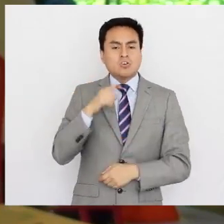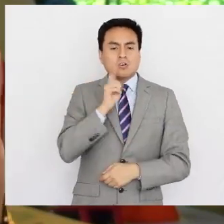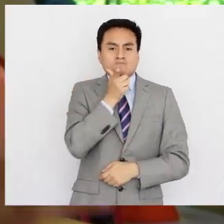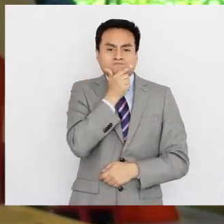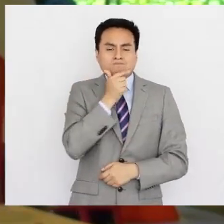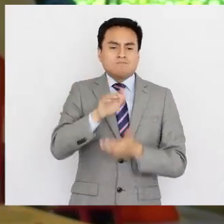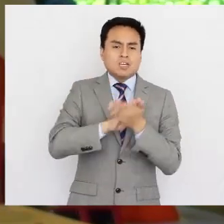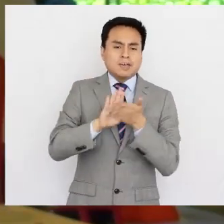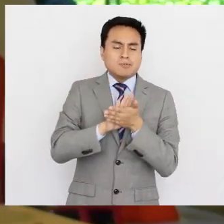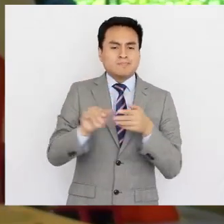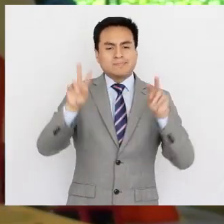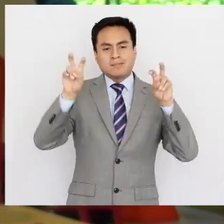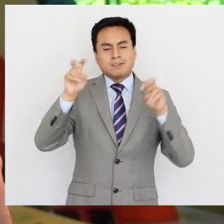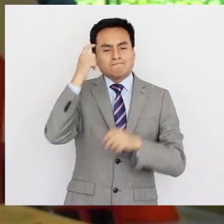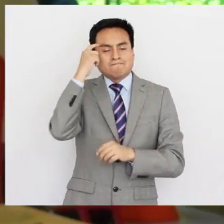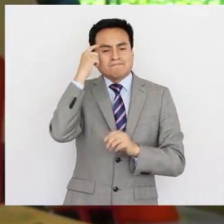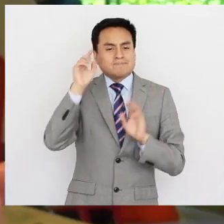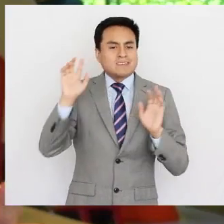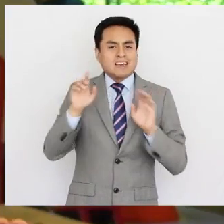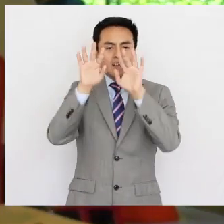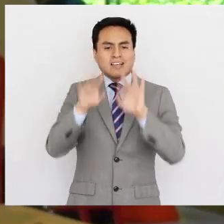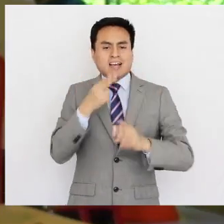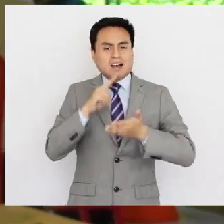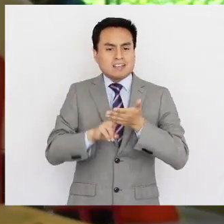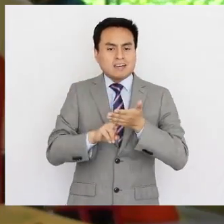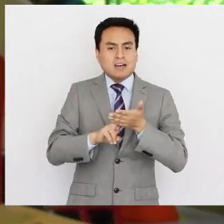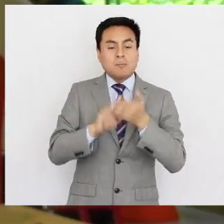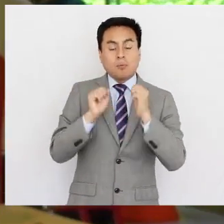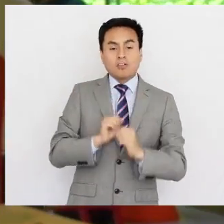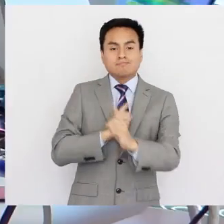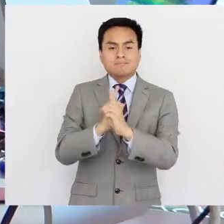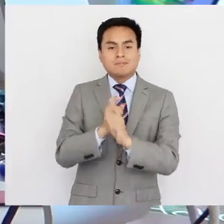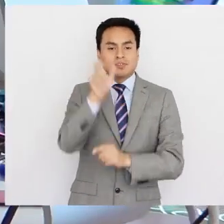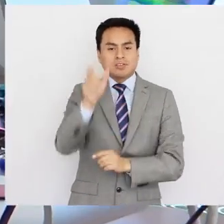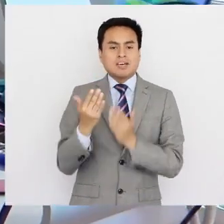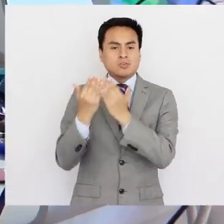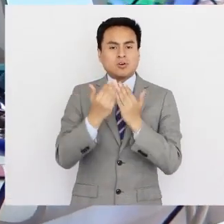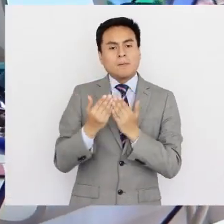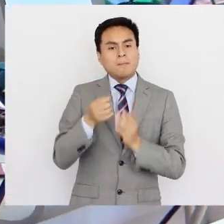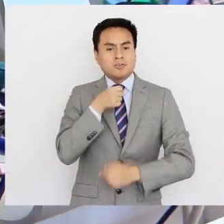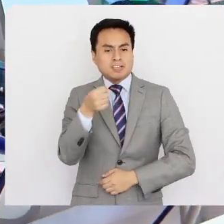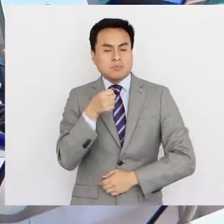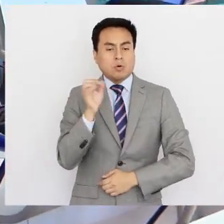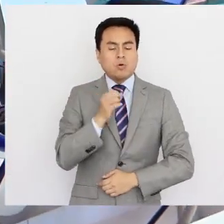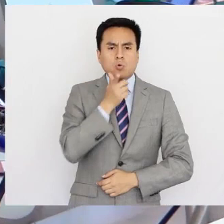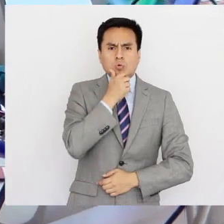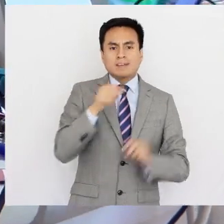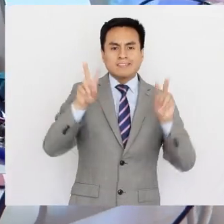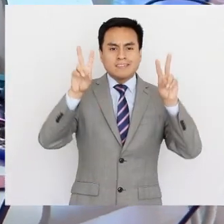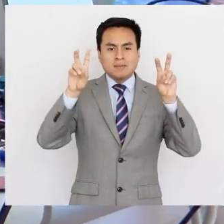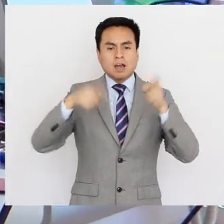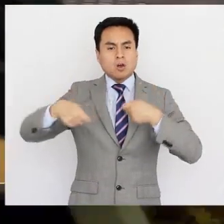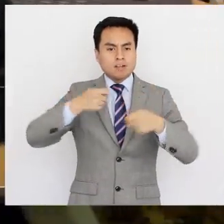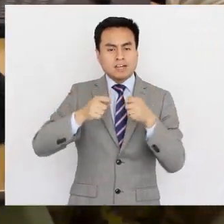un redactar alguna carta, puedo recurrir a alguien que haya estudiado periodismo. Si tengo alguna duda con respecto al tema comercial, también puedo